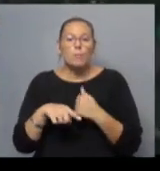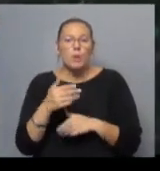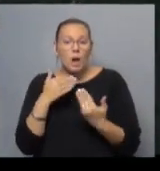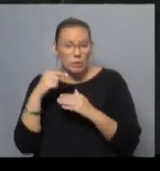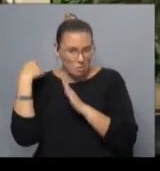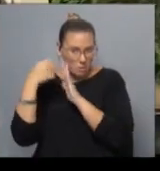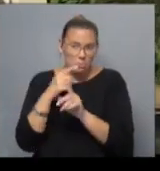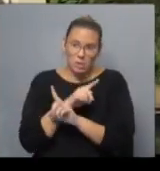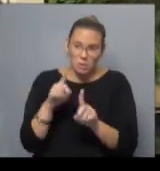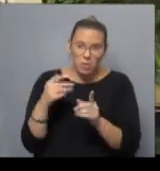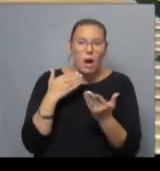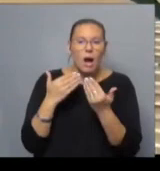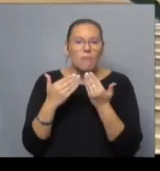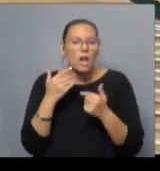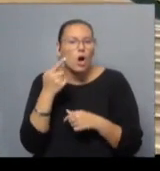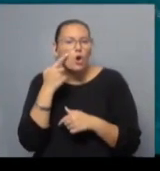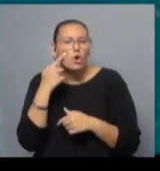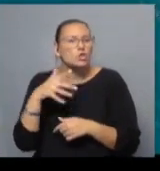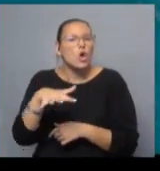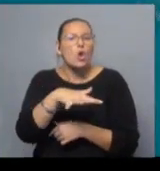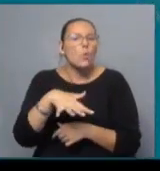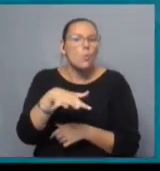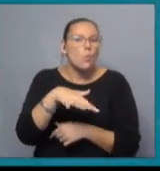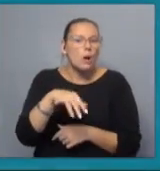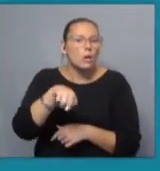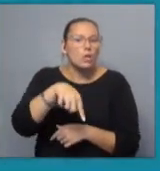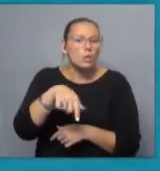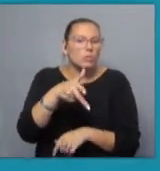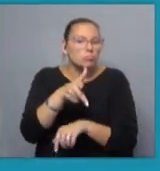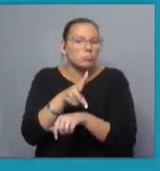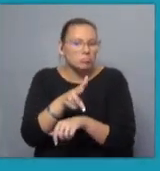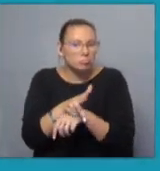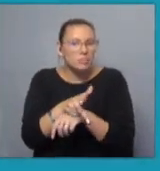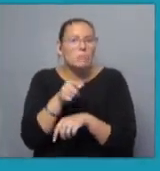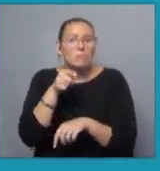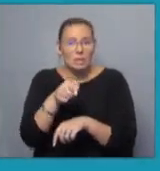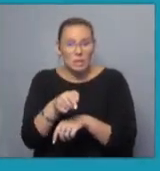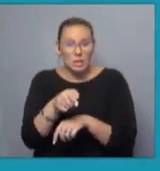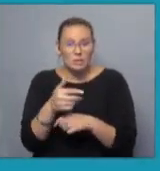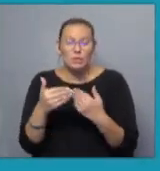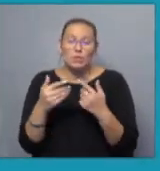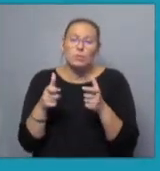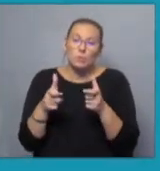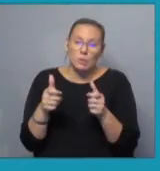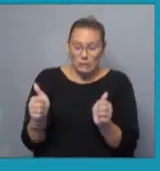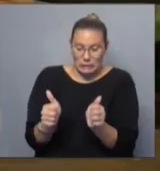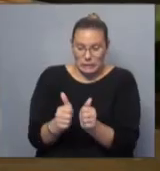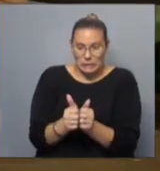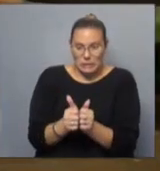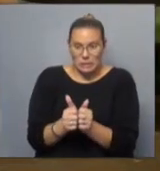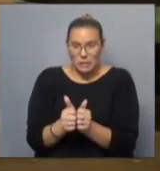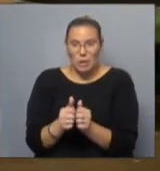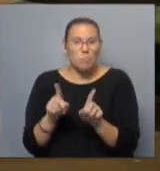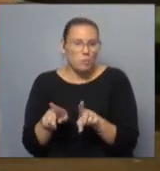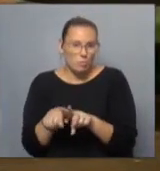la película en sí, sino hablar de las locaciones, en general. Para eso tengo el agrado de tener a mi lado a un